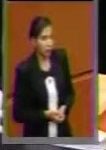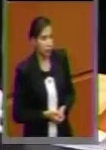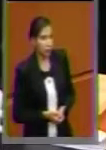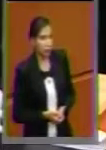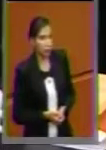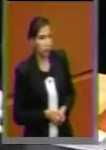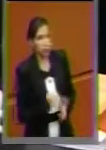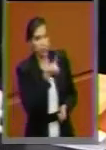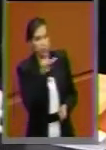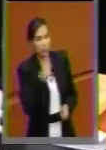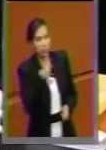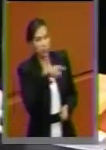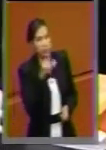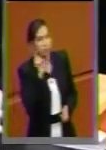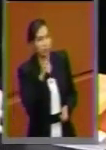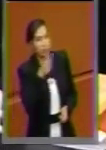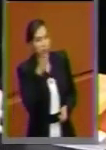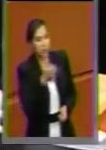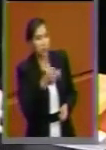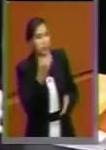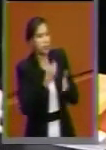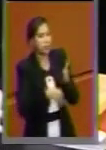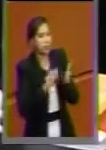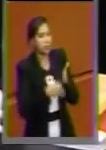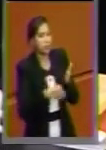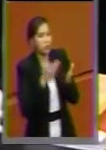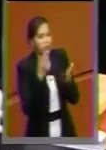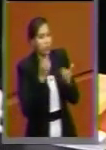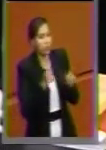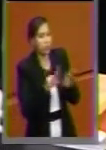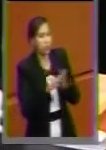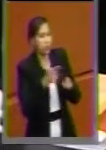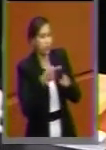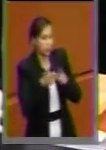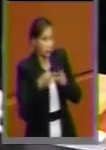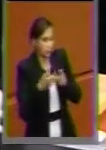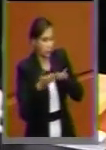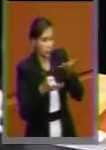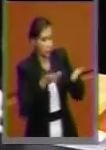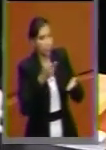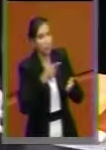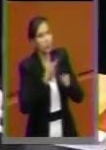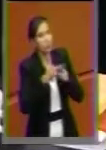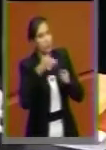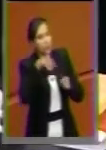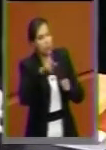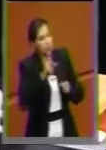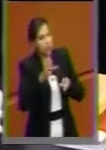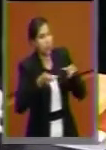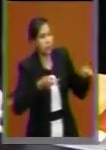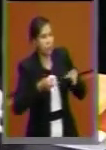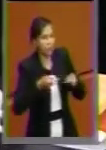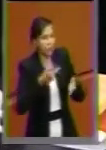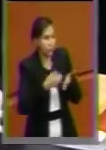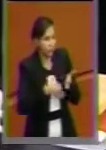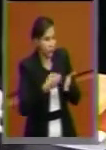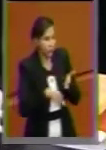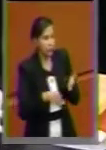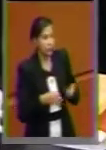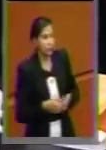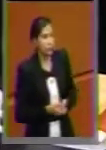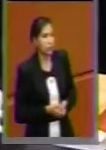es decir la falta de capacidad sin que les faltan los ministerios públicos está por demás decir